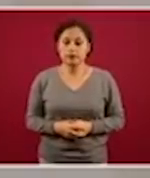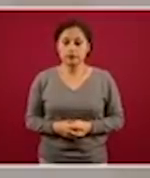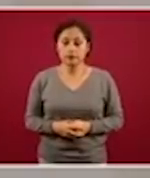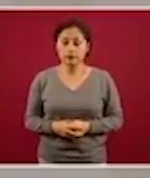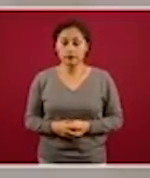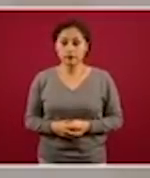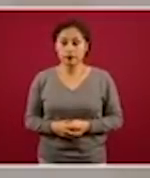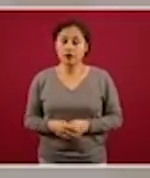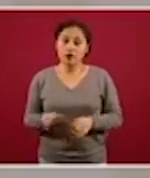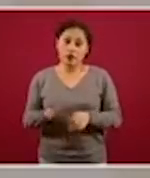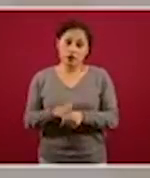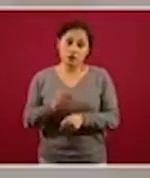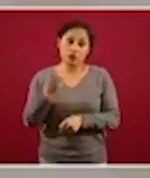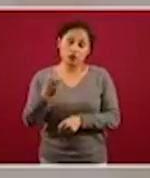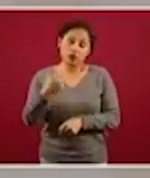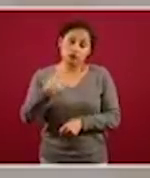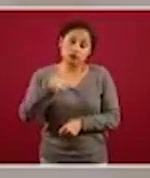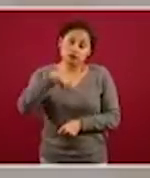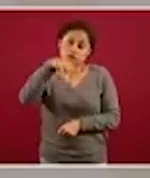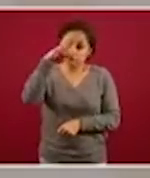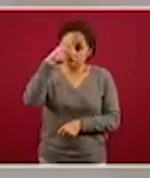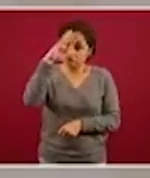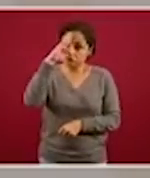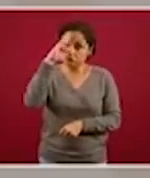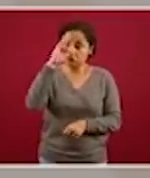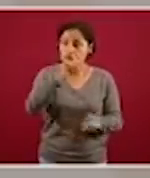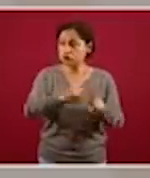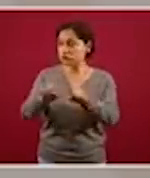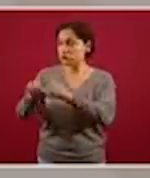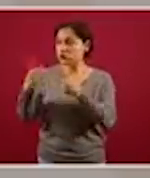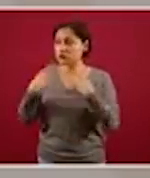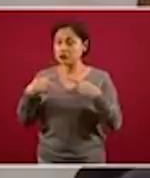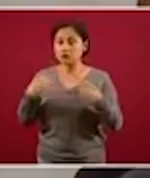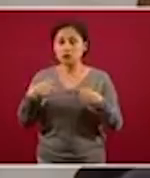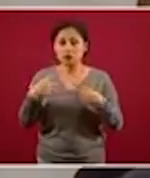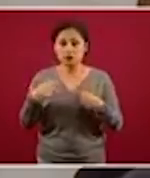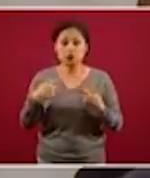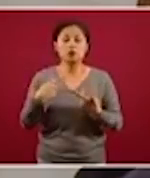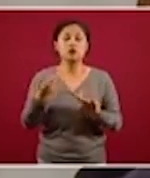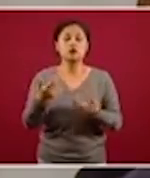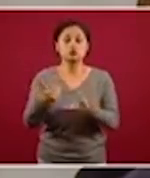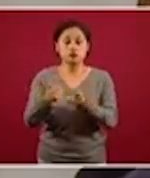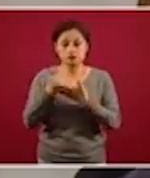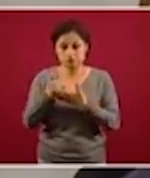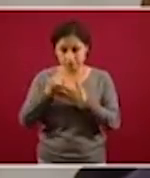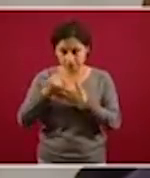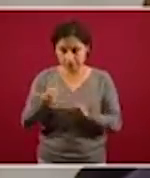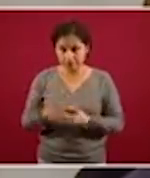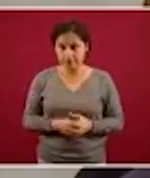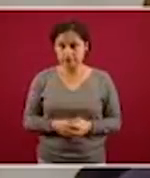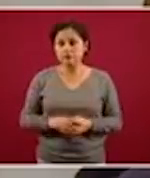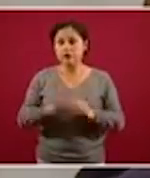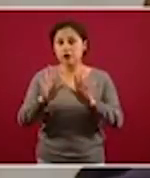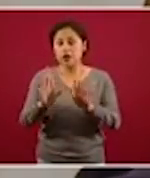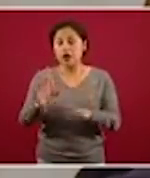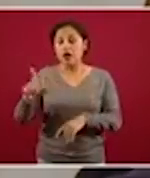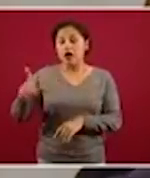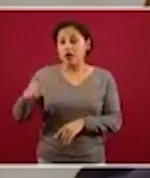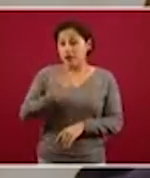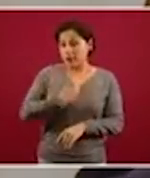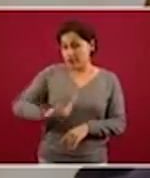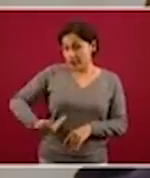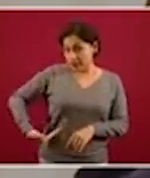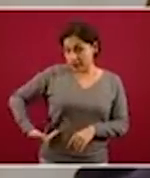De manera que le diría yo que hemos contado también con el Instituto Nacional de Migración y ahora se unió por disposición del señor presidente de la República la Fuerza Aérea